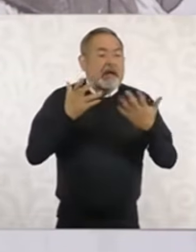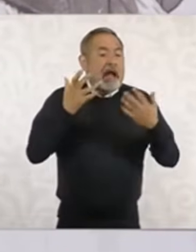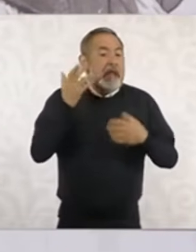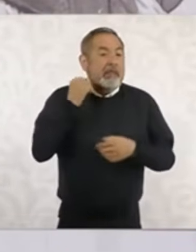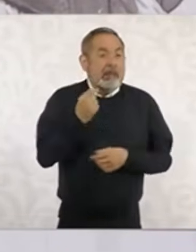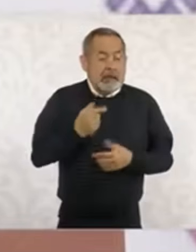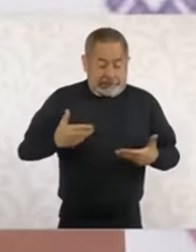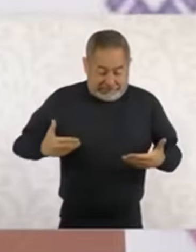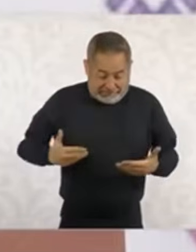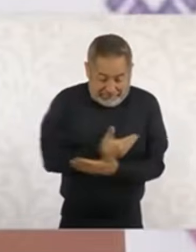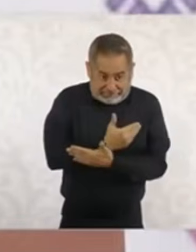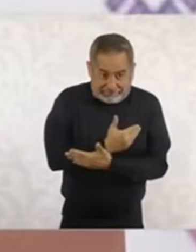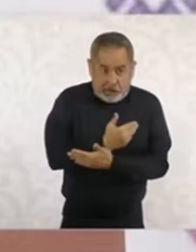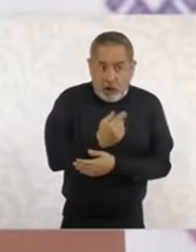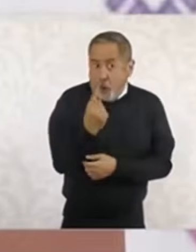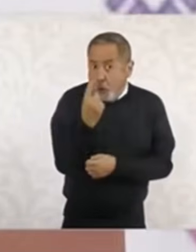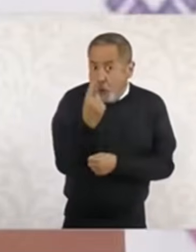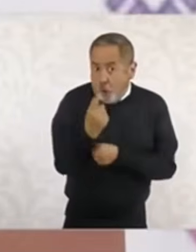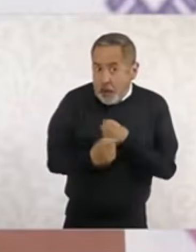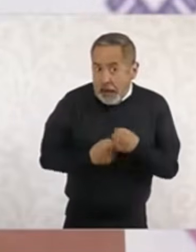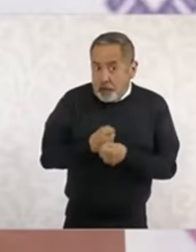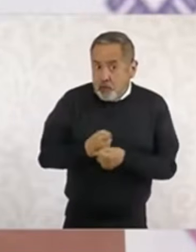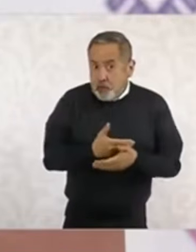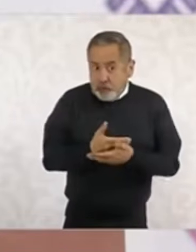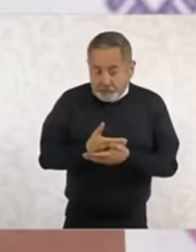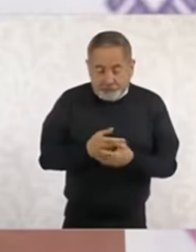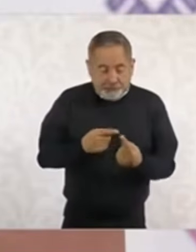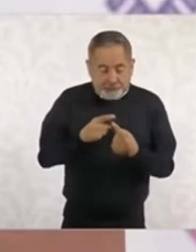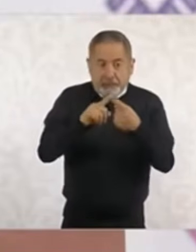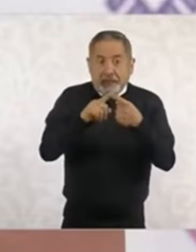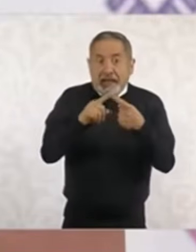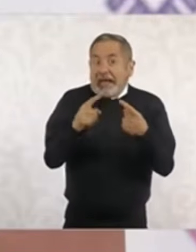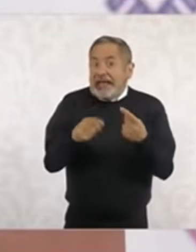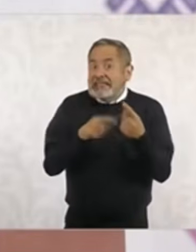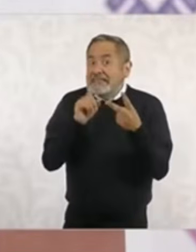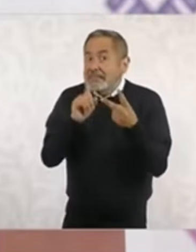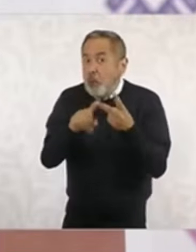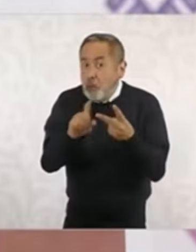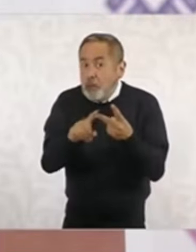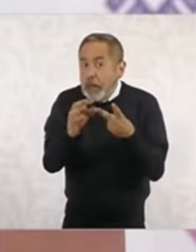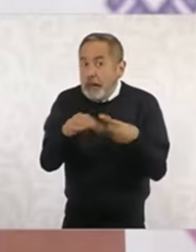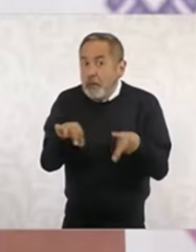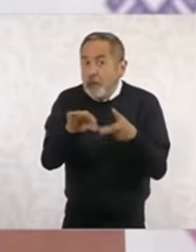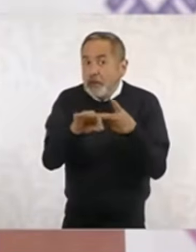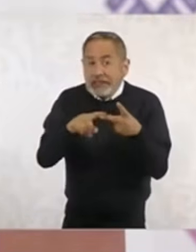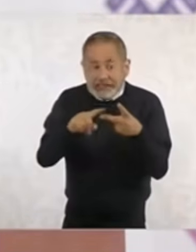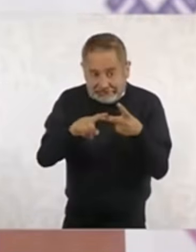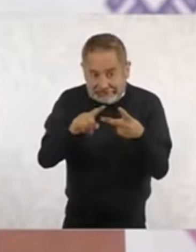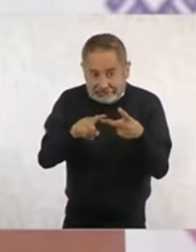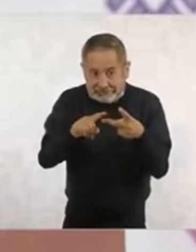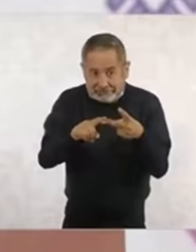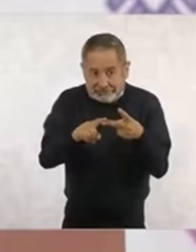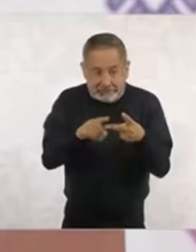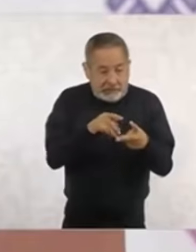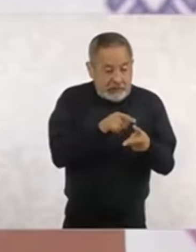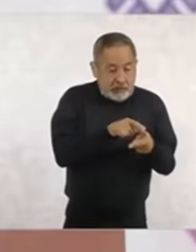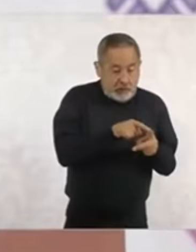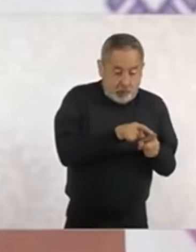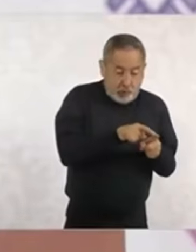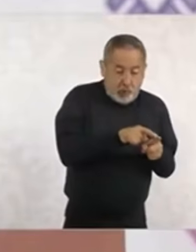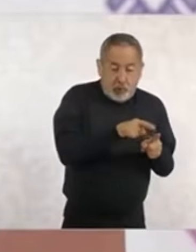al año, y la segunda dosis, porque es muy importante que haya segunda dosis, se ponía a los 6